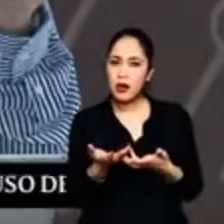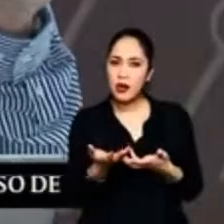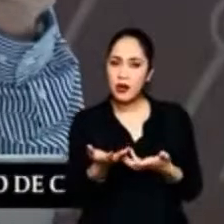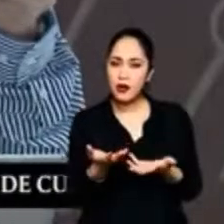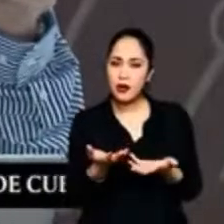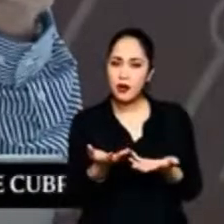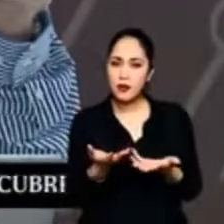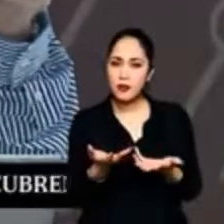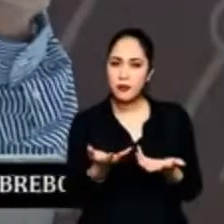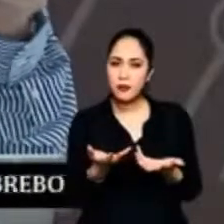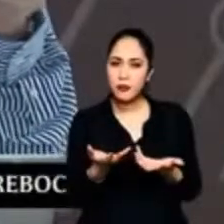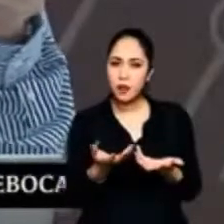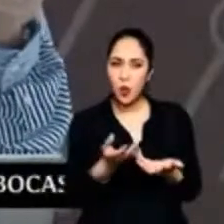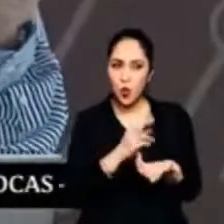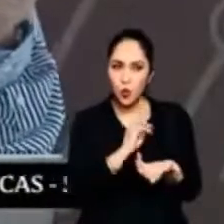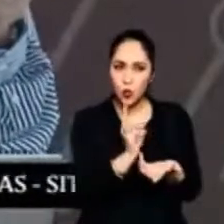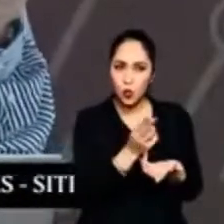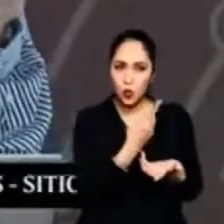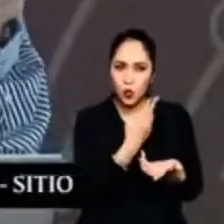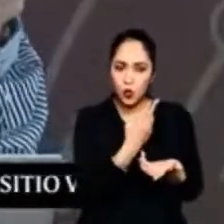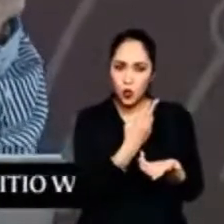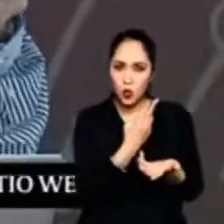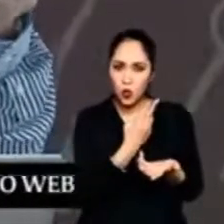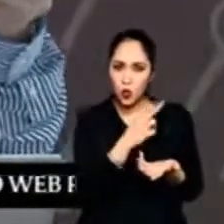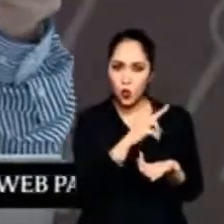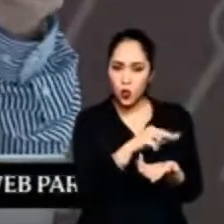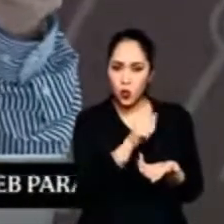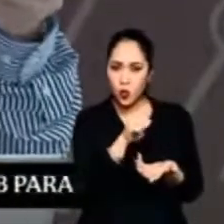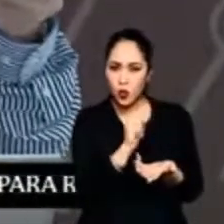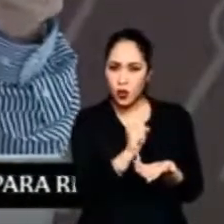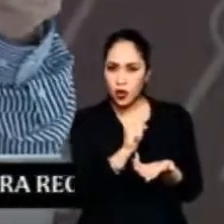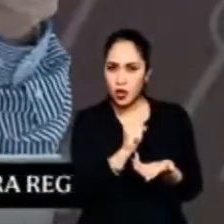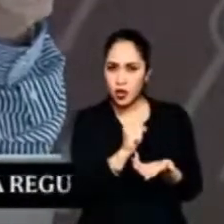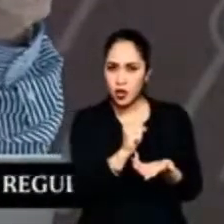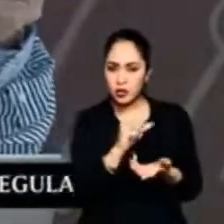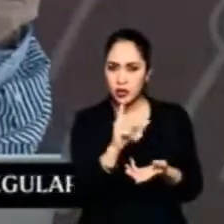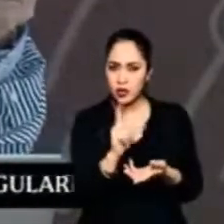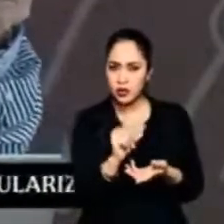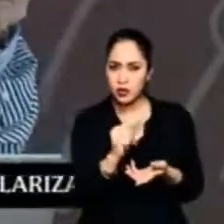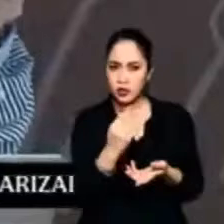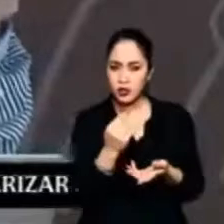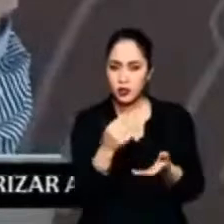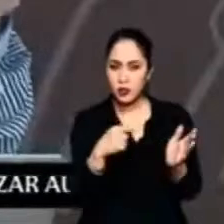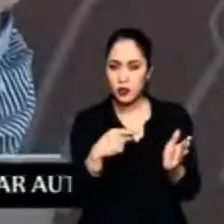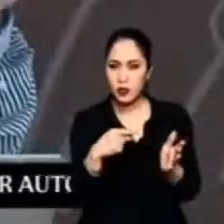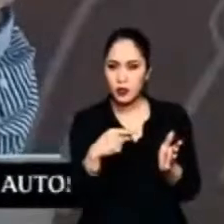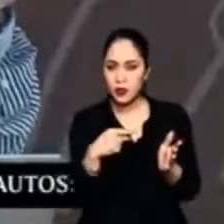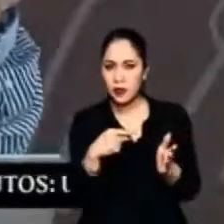la Universidad Autónoma de Sinaloa con 79.5 millones de pesos, la observación.